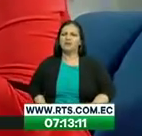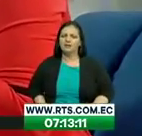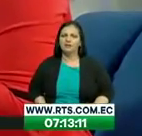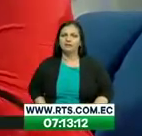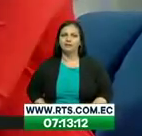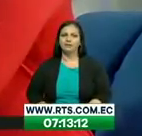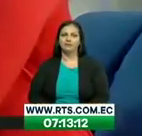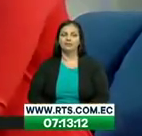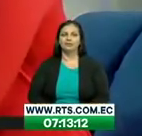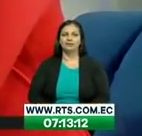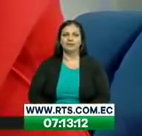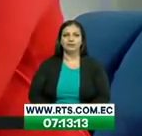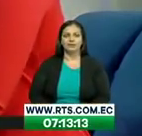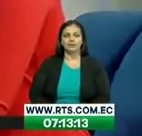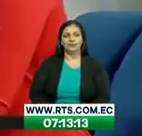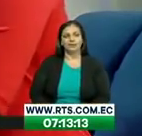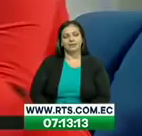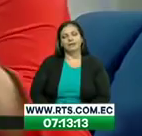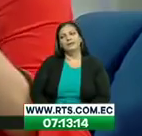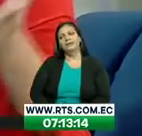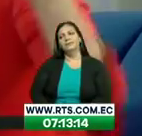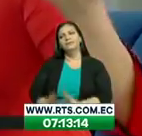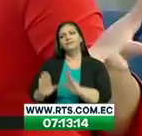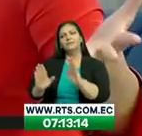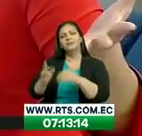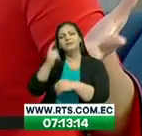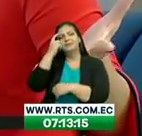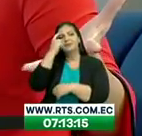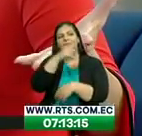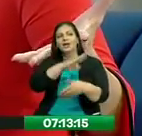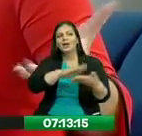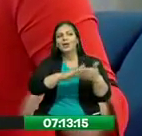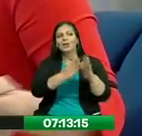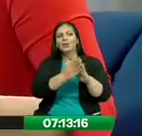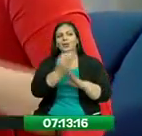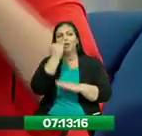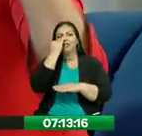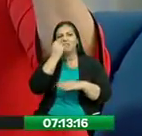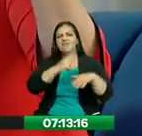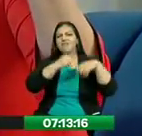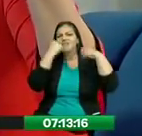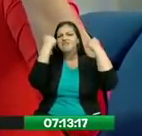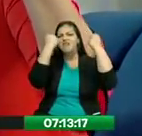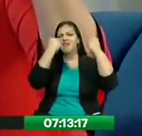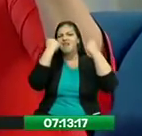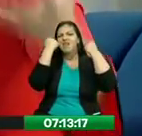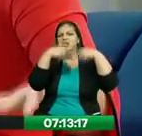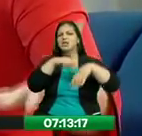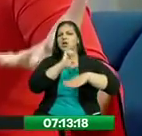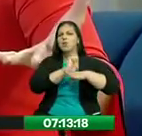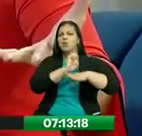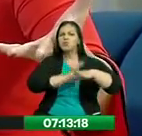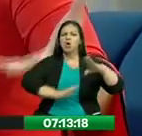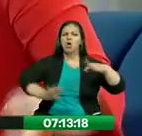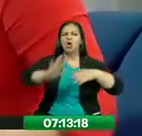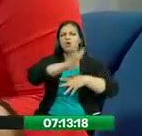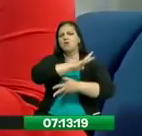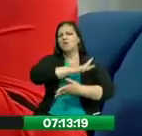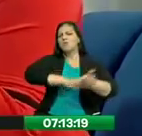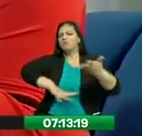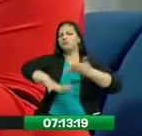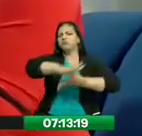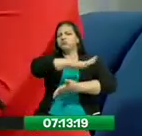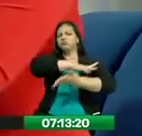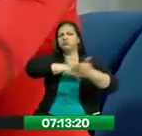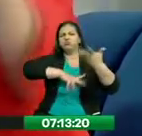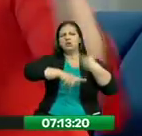yo de ponerme en los zapatos del presidente, y si tengo un país convulsionado que ha comenzado incluso a desangrarse, hubo seis muertes,